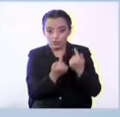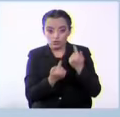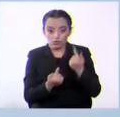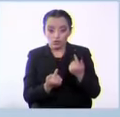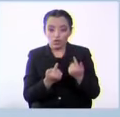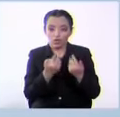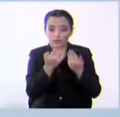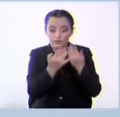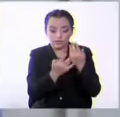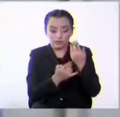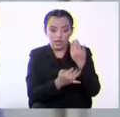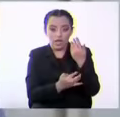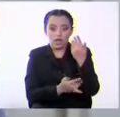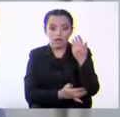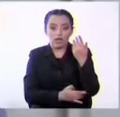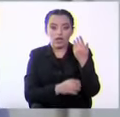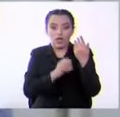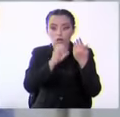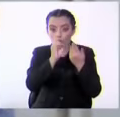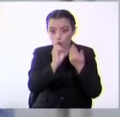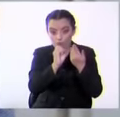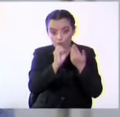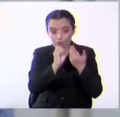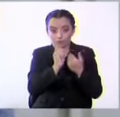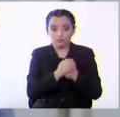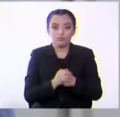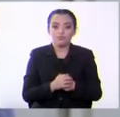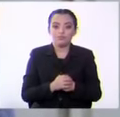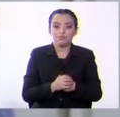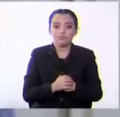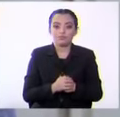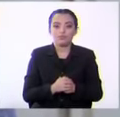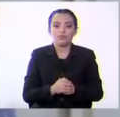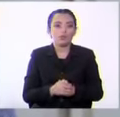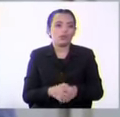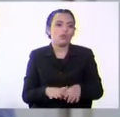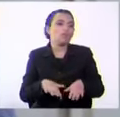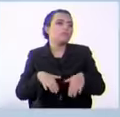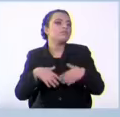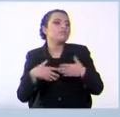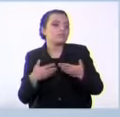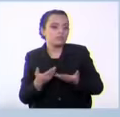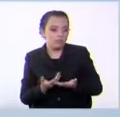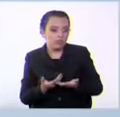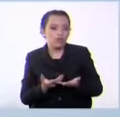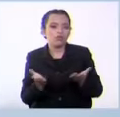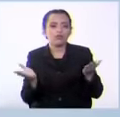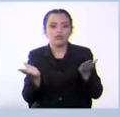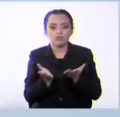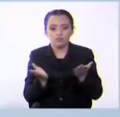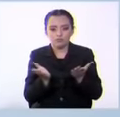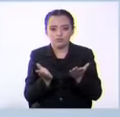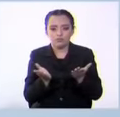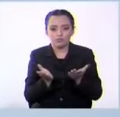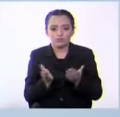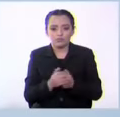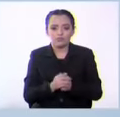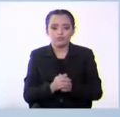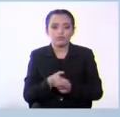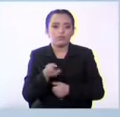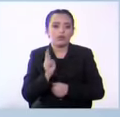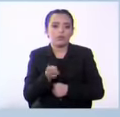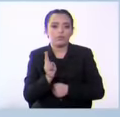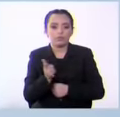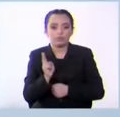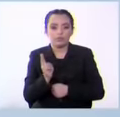sangre O? También podríamos hacer lo mismo con la población de El Salvador. Podemos sacar algunas personas de tipo